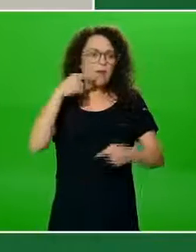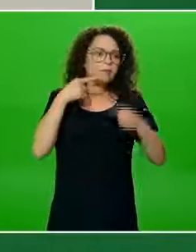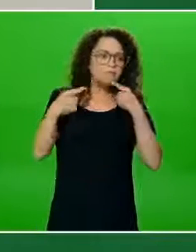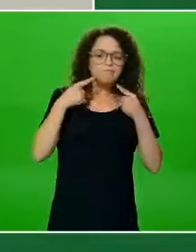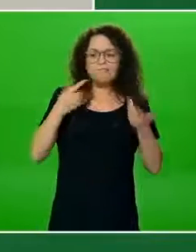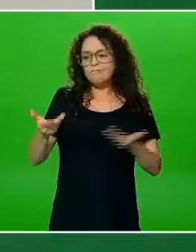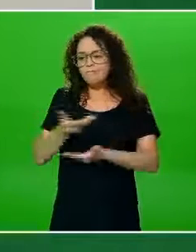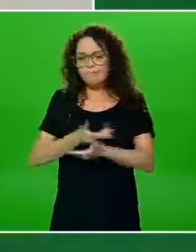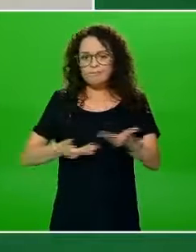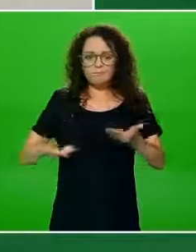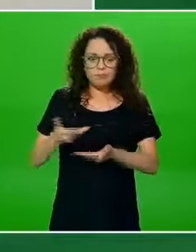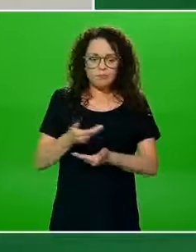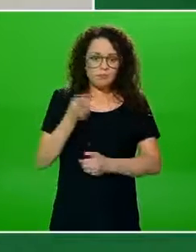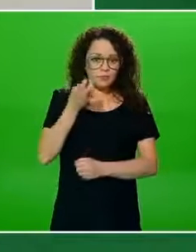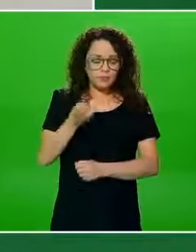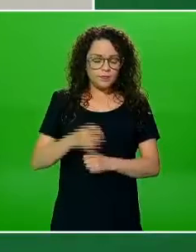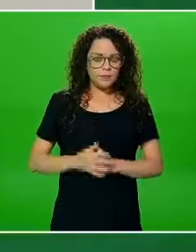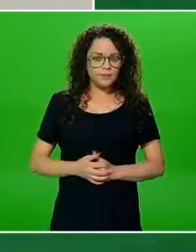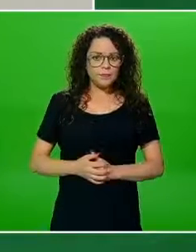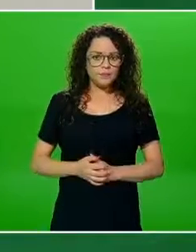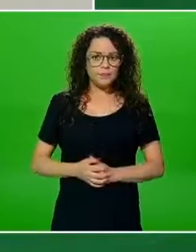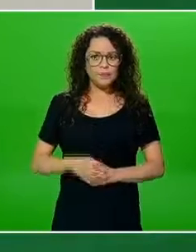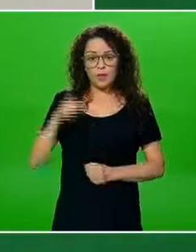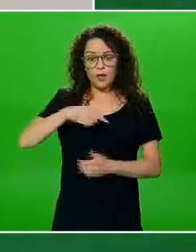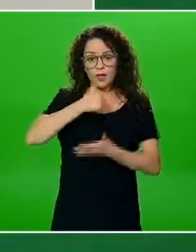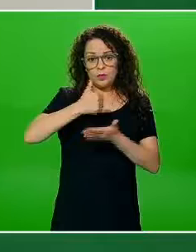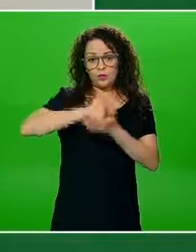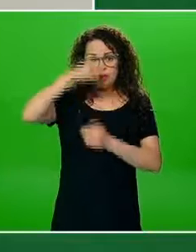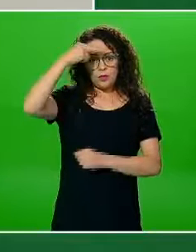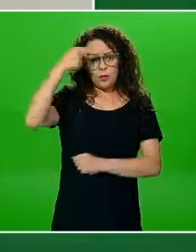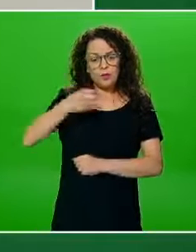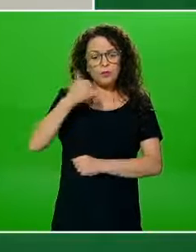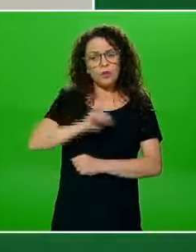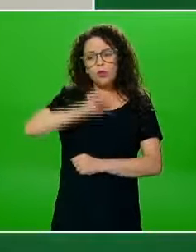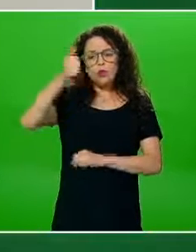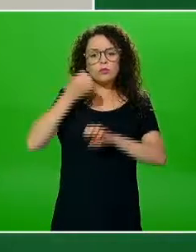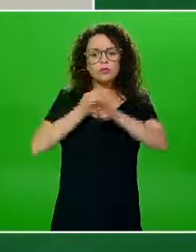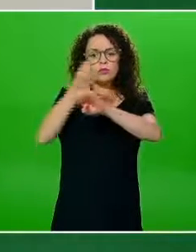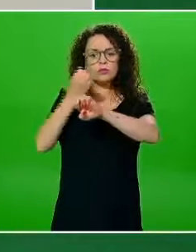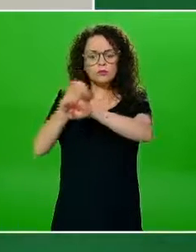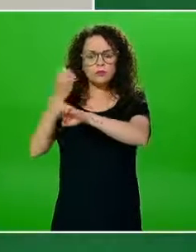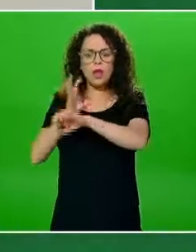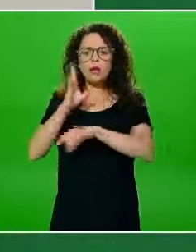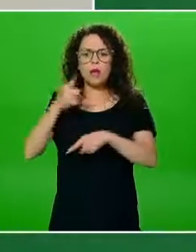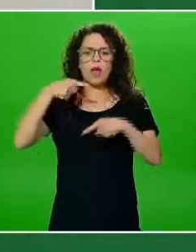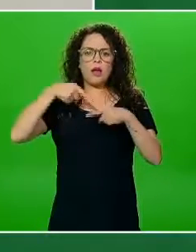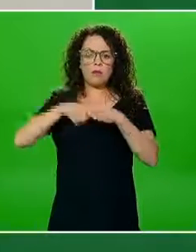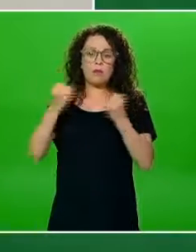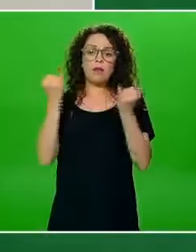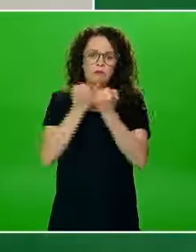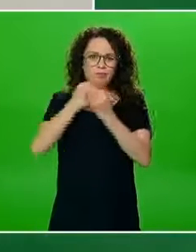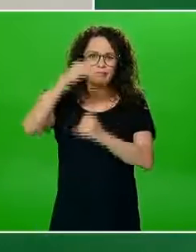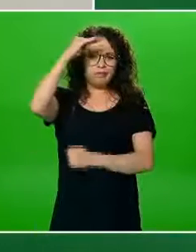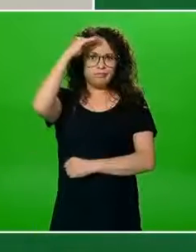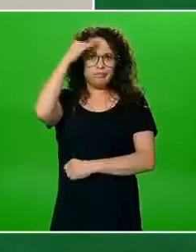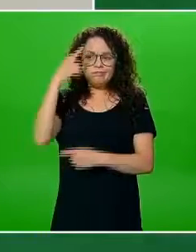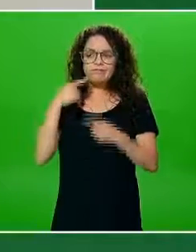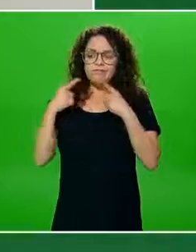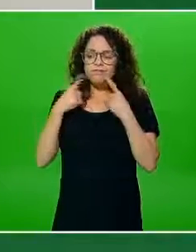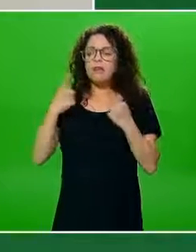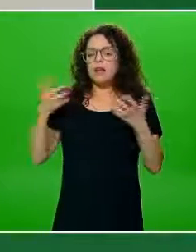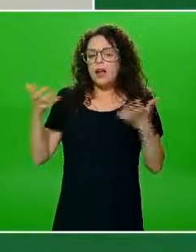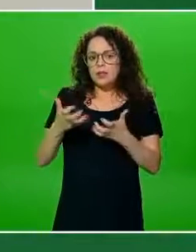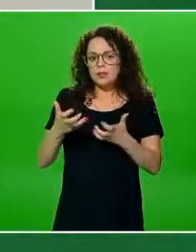condiciones, y es por eso que de seguro la Ciudad de México y algunas otras entidades lo han empezado a considerar, es que para